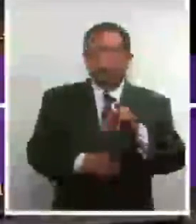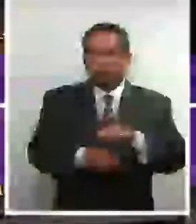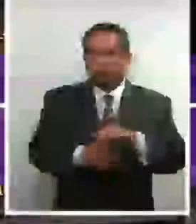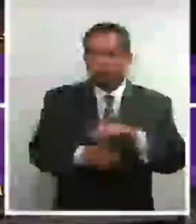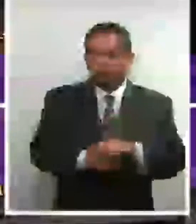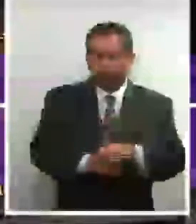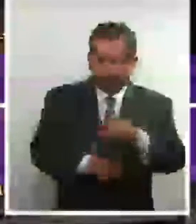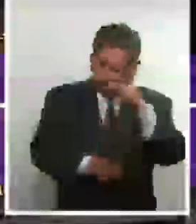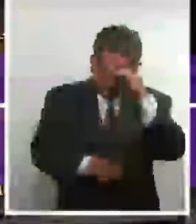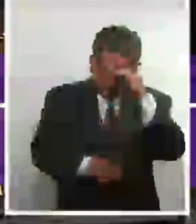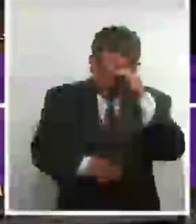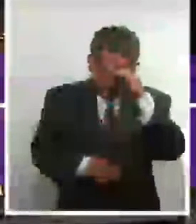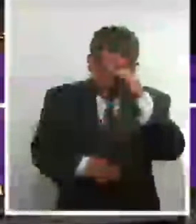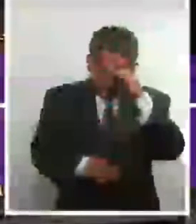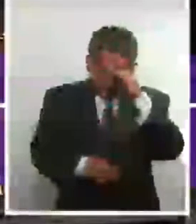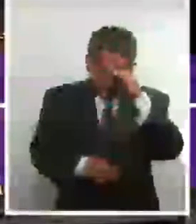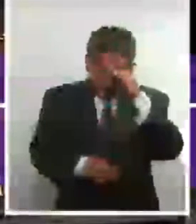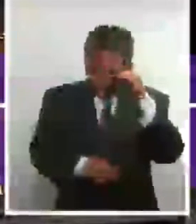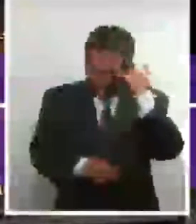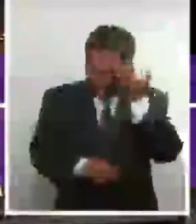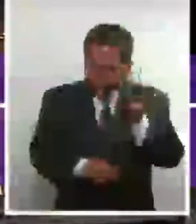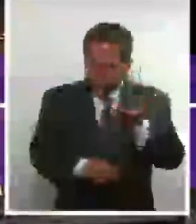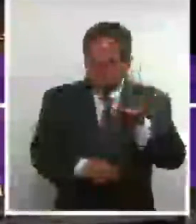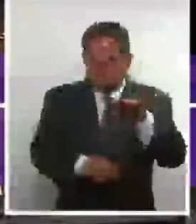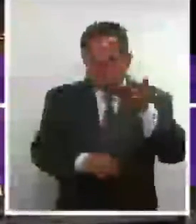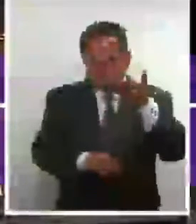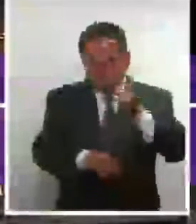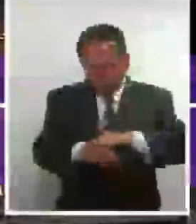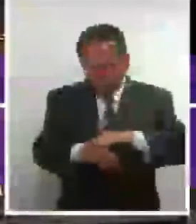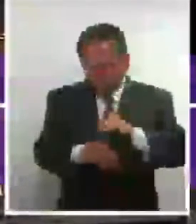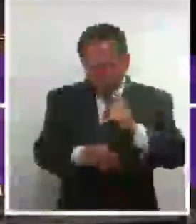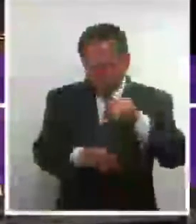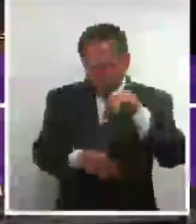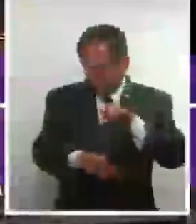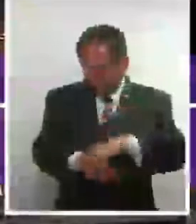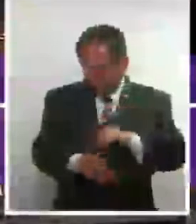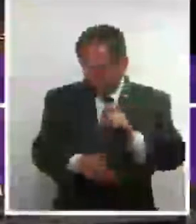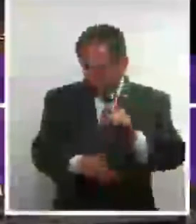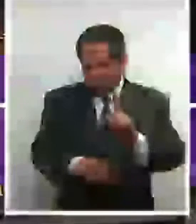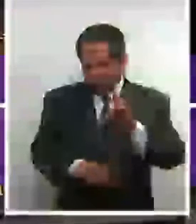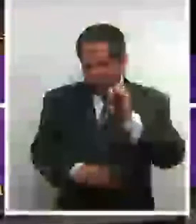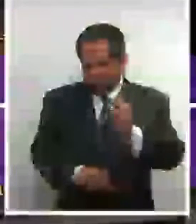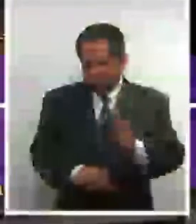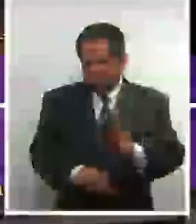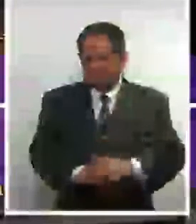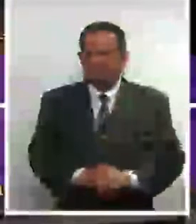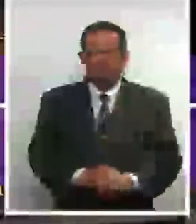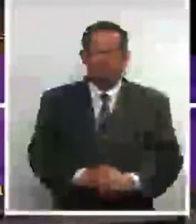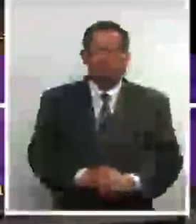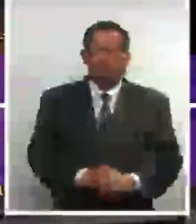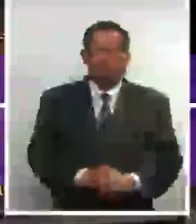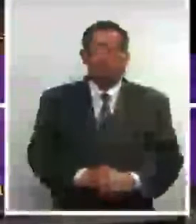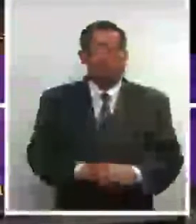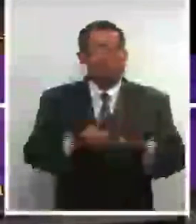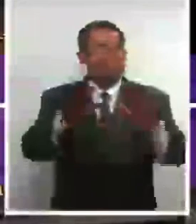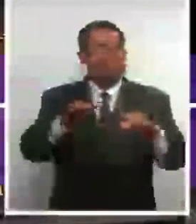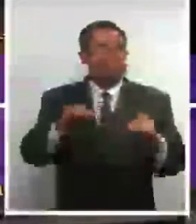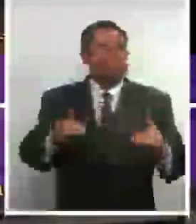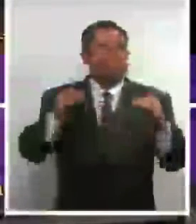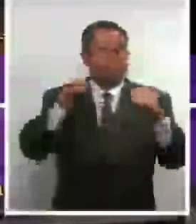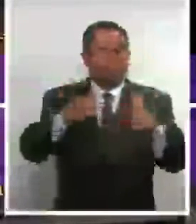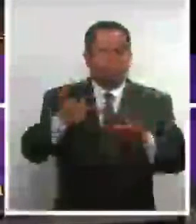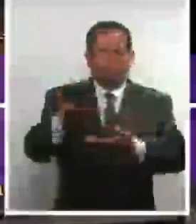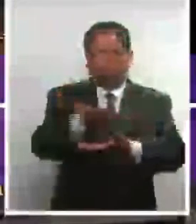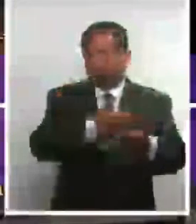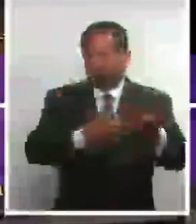observación que es benéfica en este dictamen y que en la soberanía del Pleno se puede